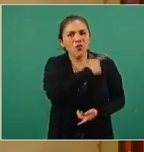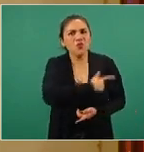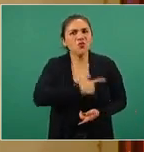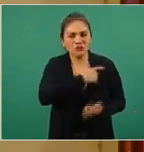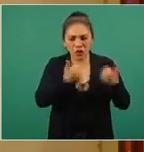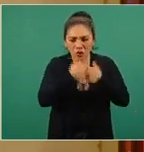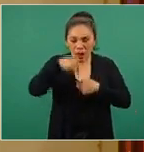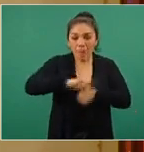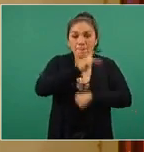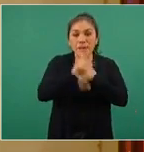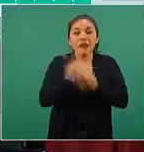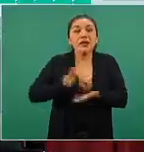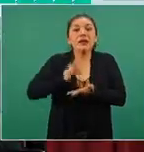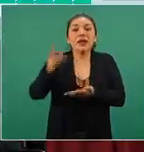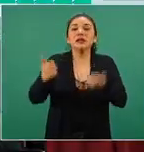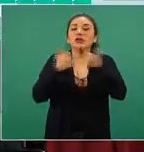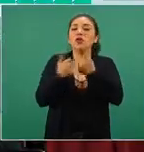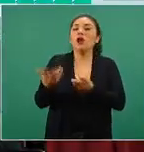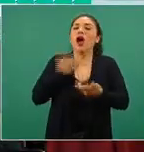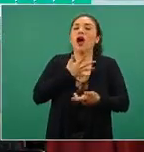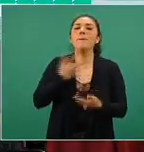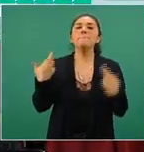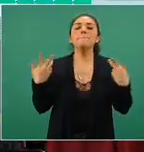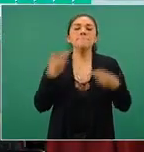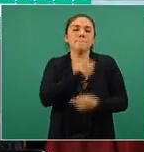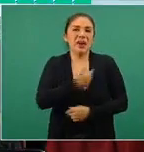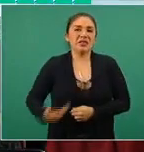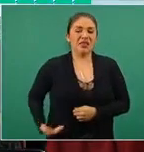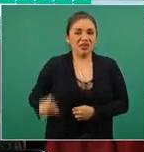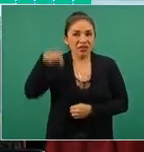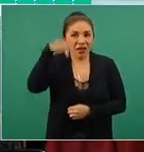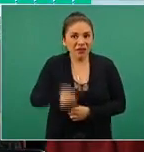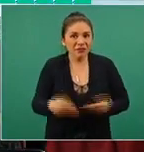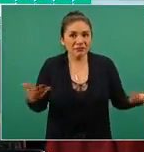con la presencia de nuestro presidente de la República,